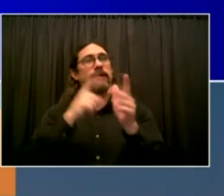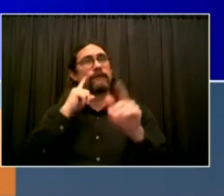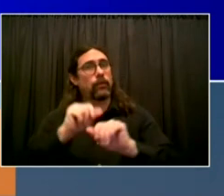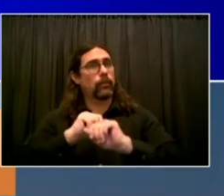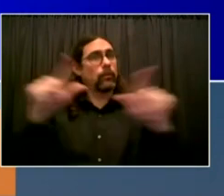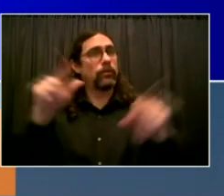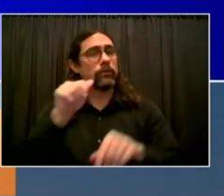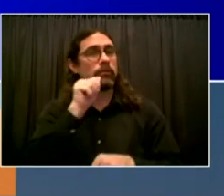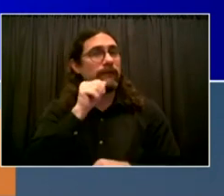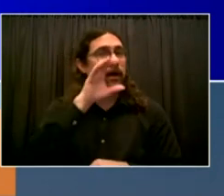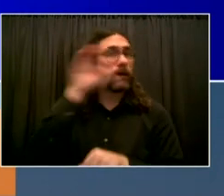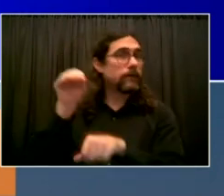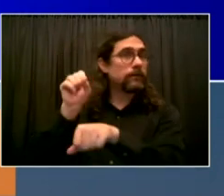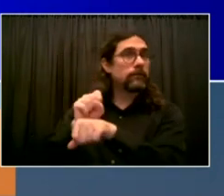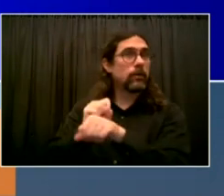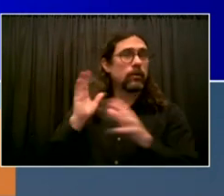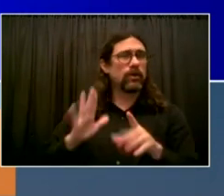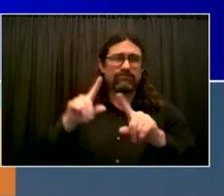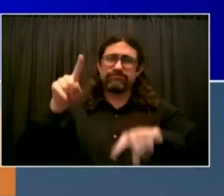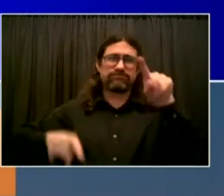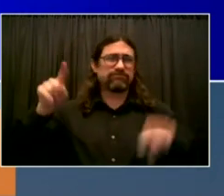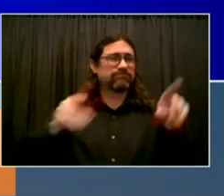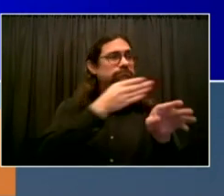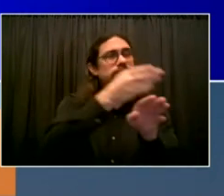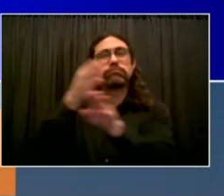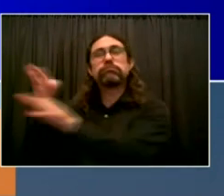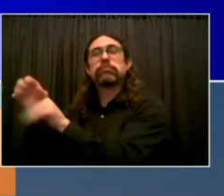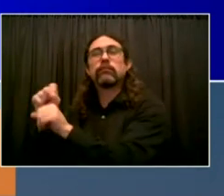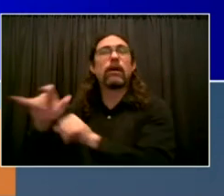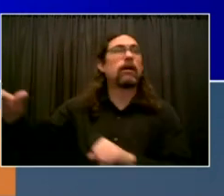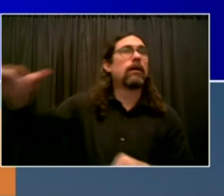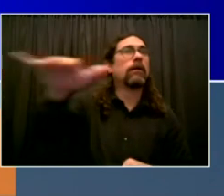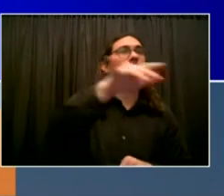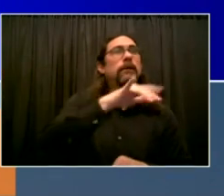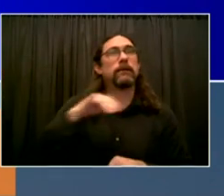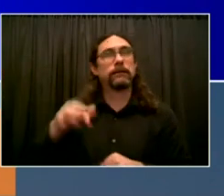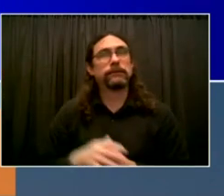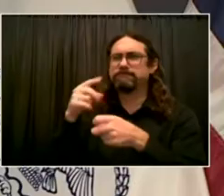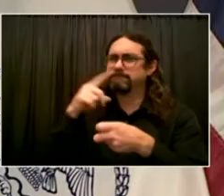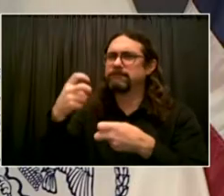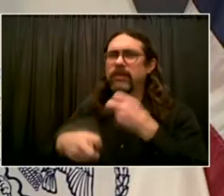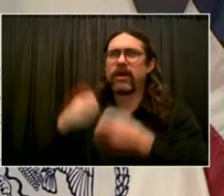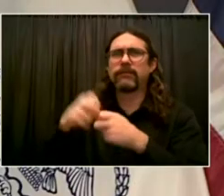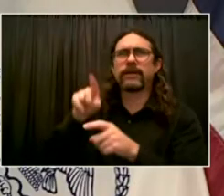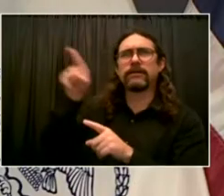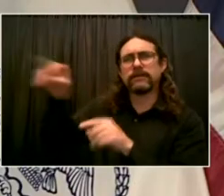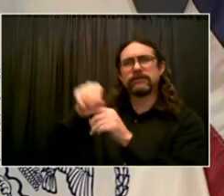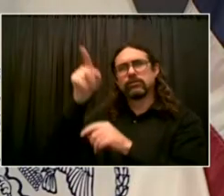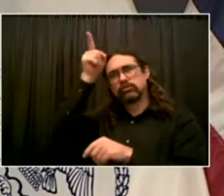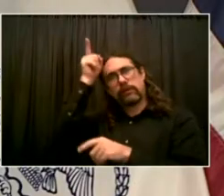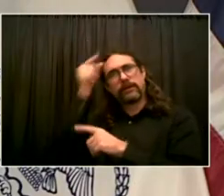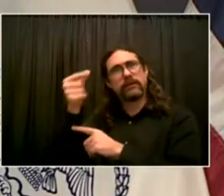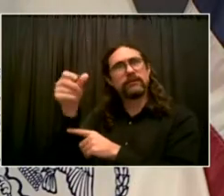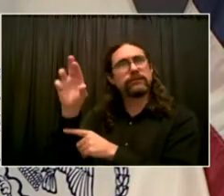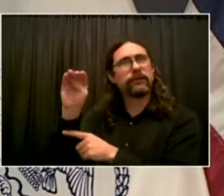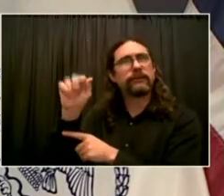27 de diciembre así lo anunció el lunes el alcalde de la ciudad Bill de Blasio no podemos permitir